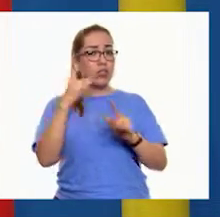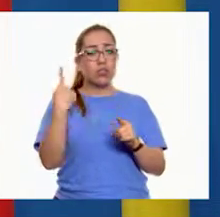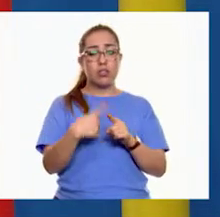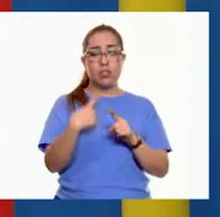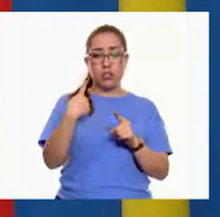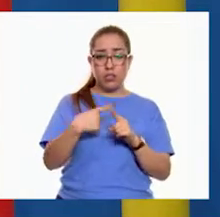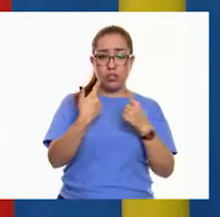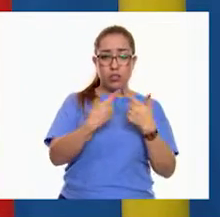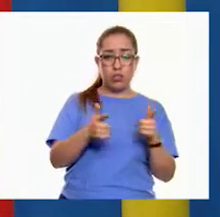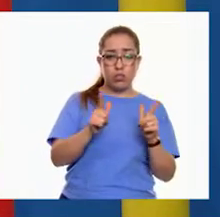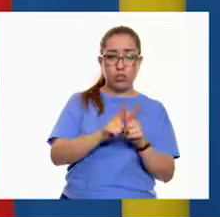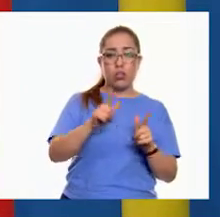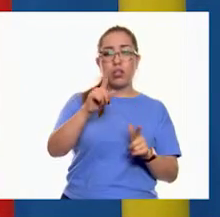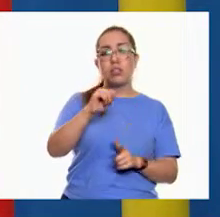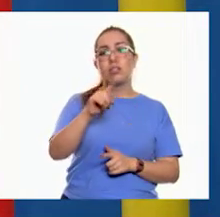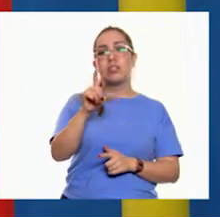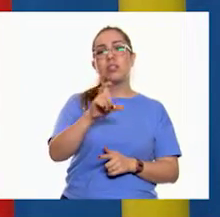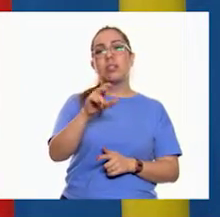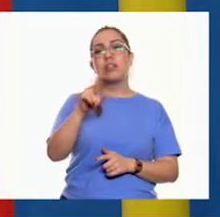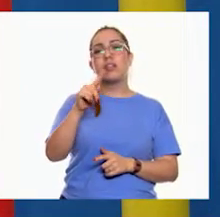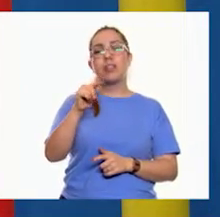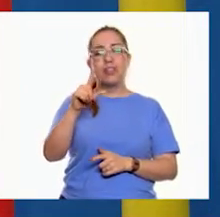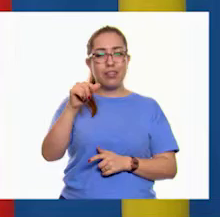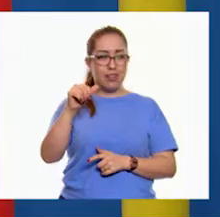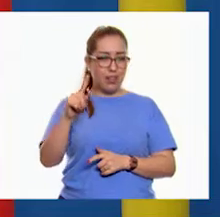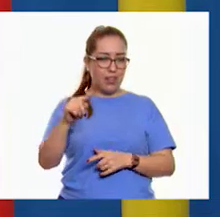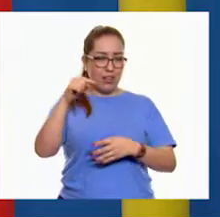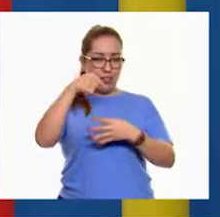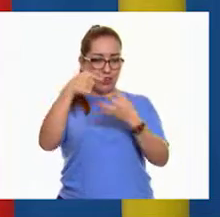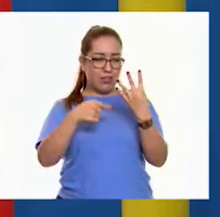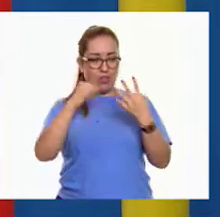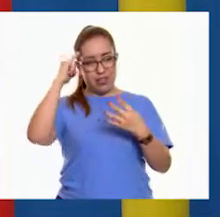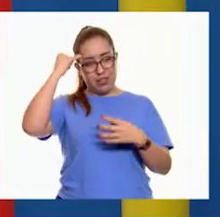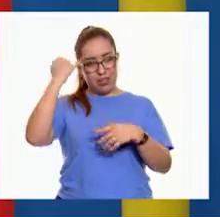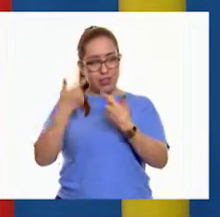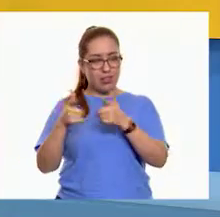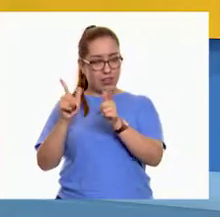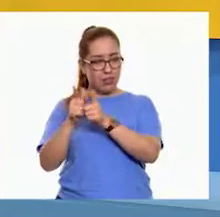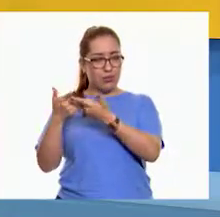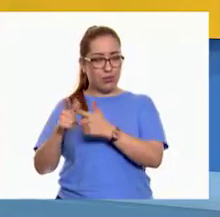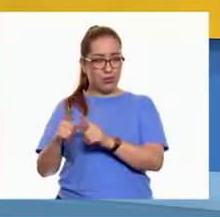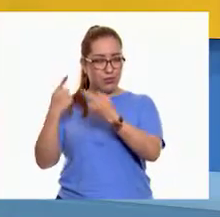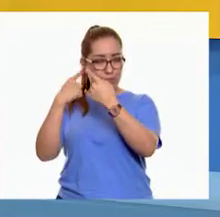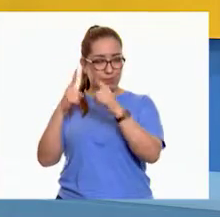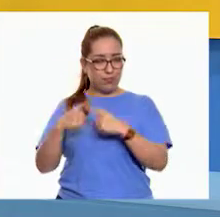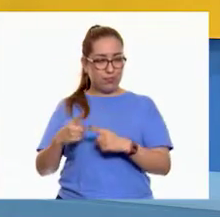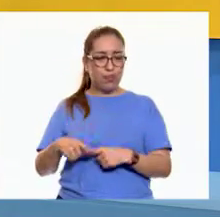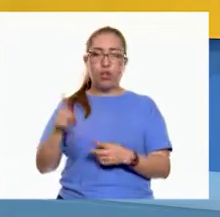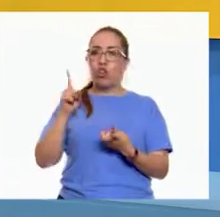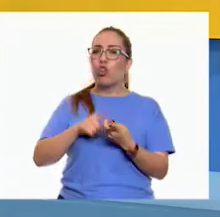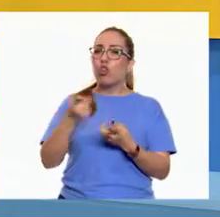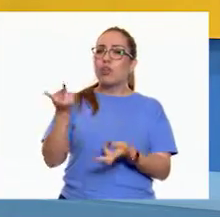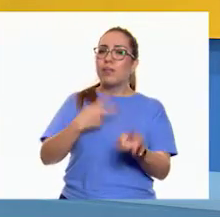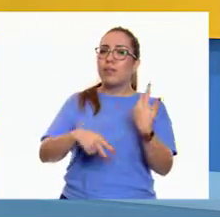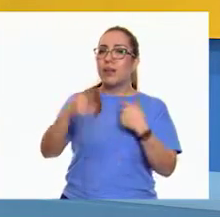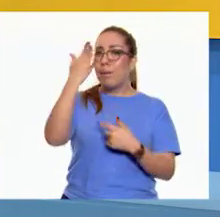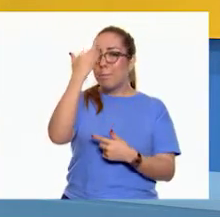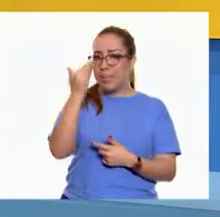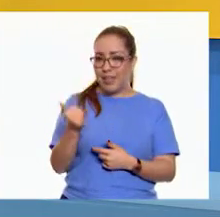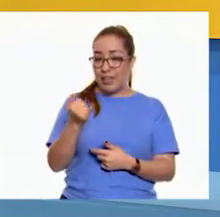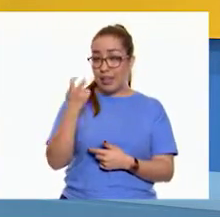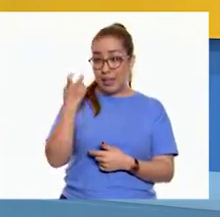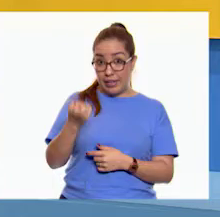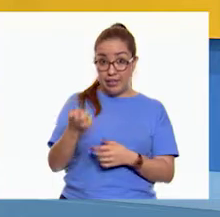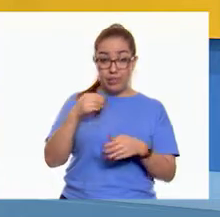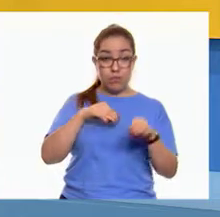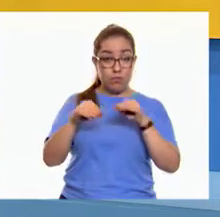Tzeltal, Tzotzil, Chol y Tojolabal de la familia maya. Desde su formación, este movimiento zapatista